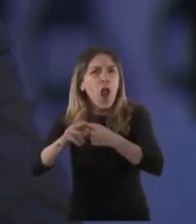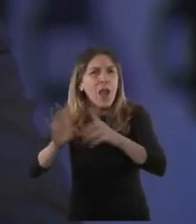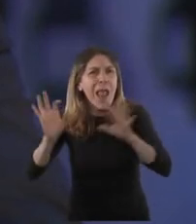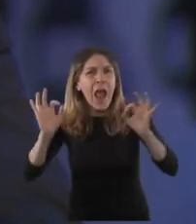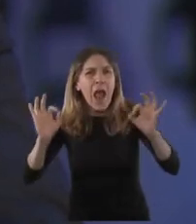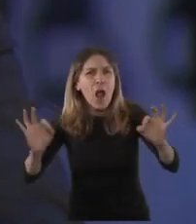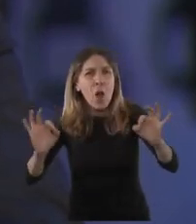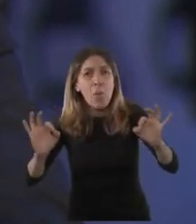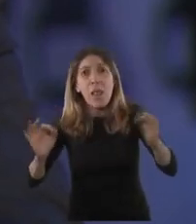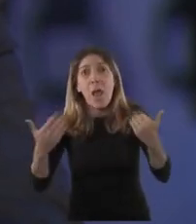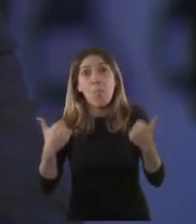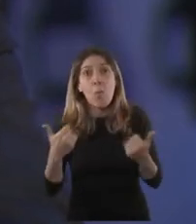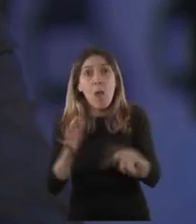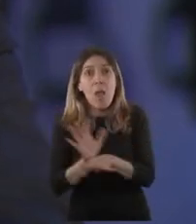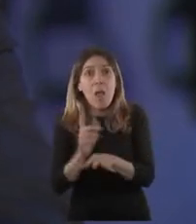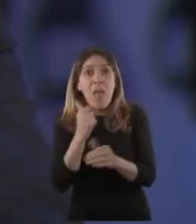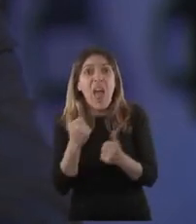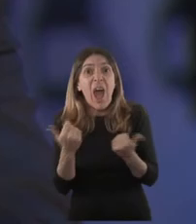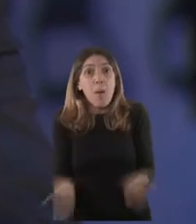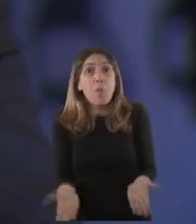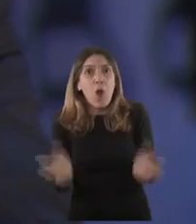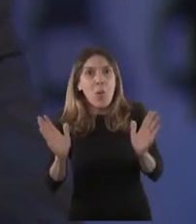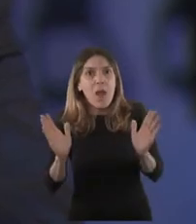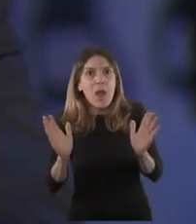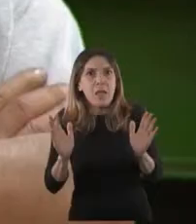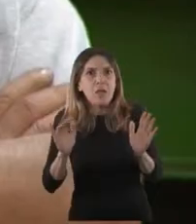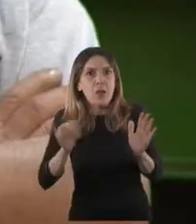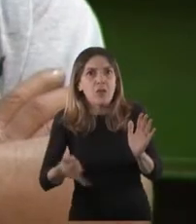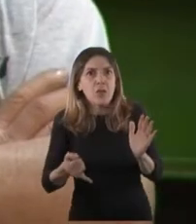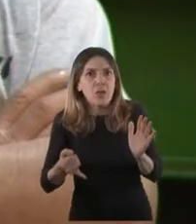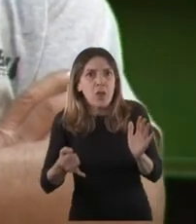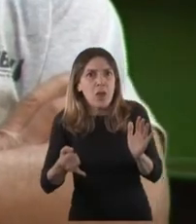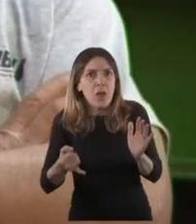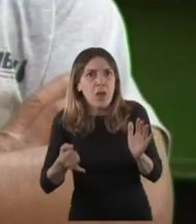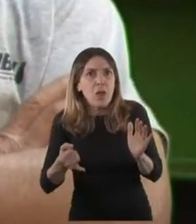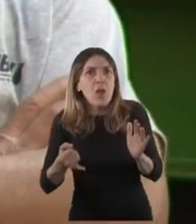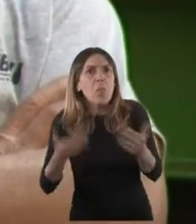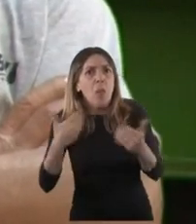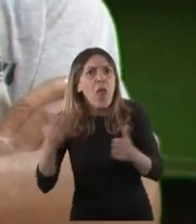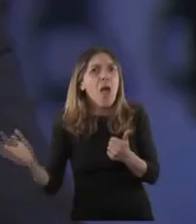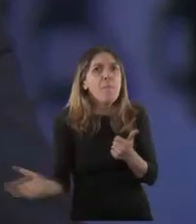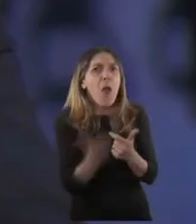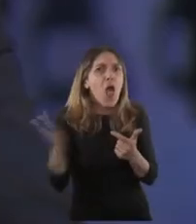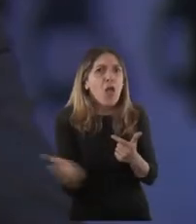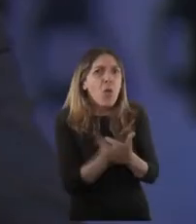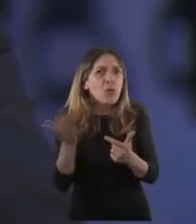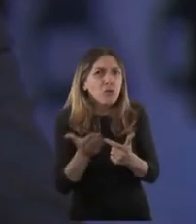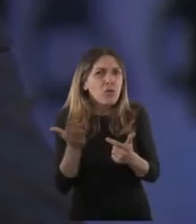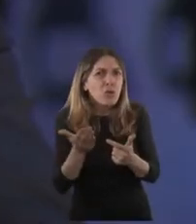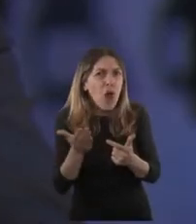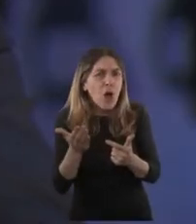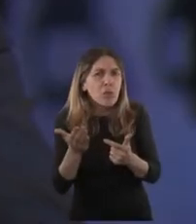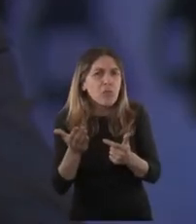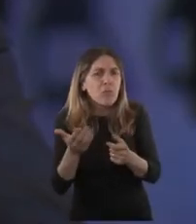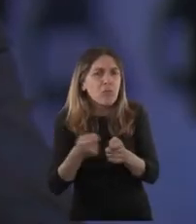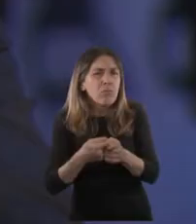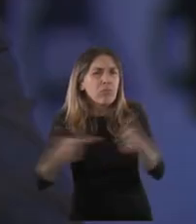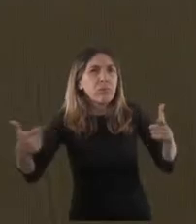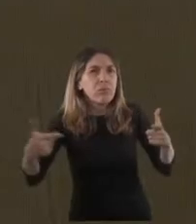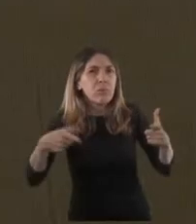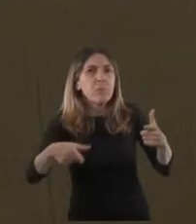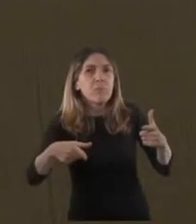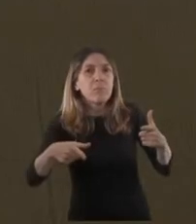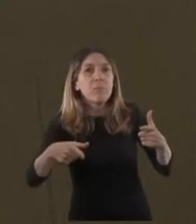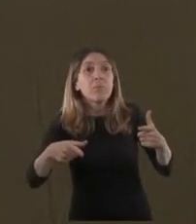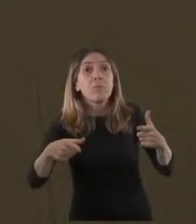nos permiten aprovechar plenamente la capacidad de producción acompañada por